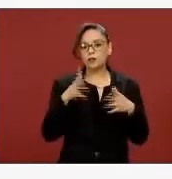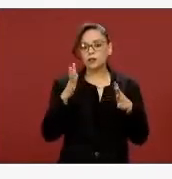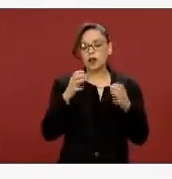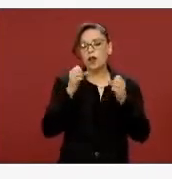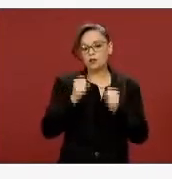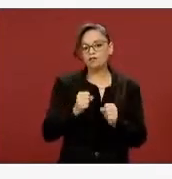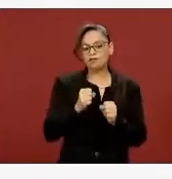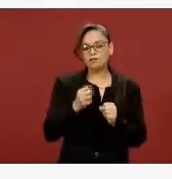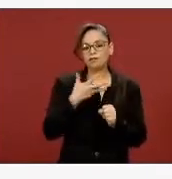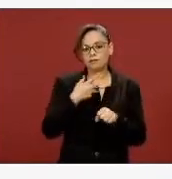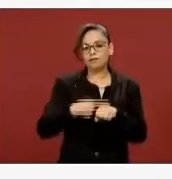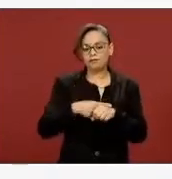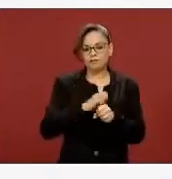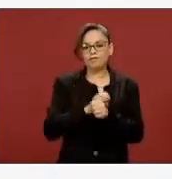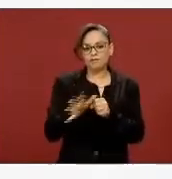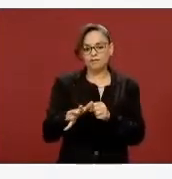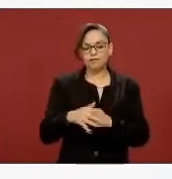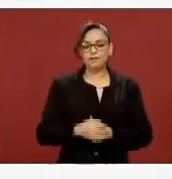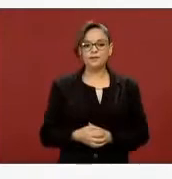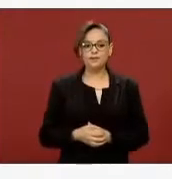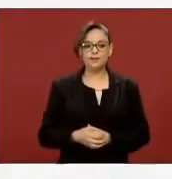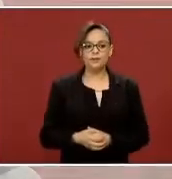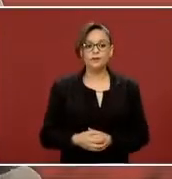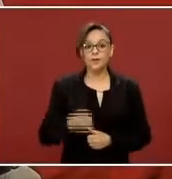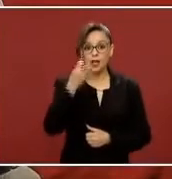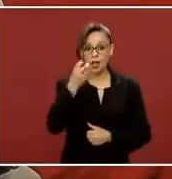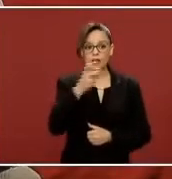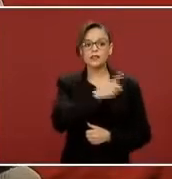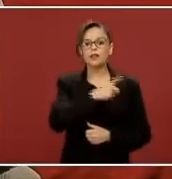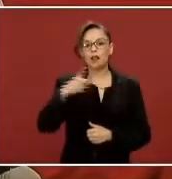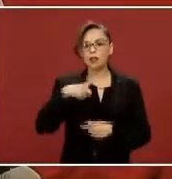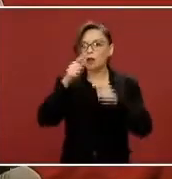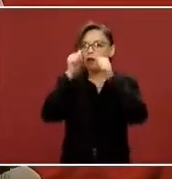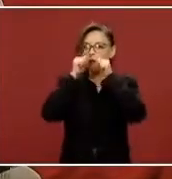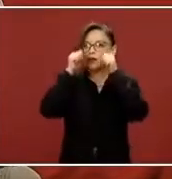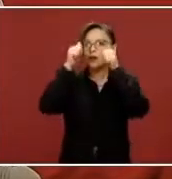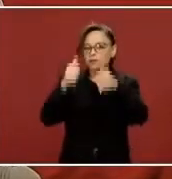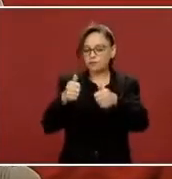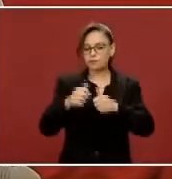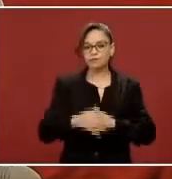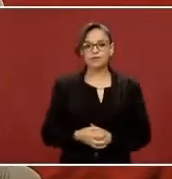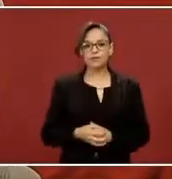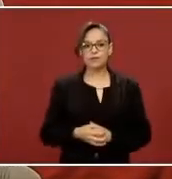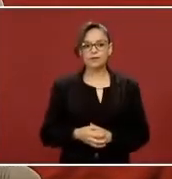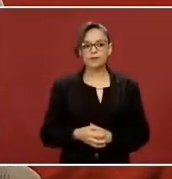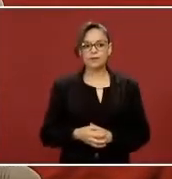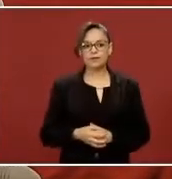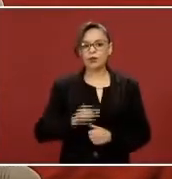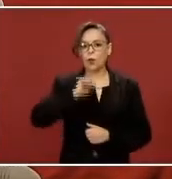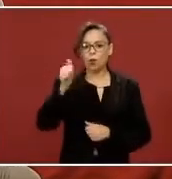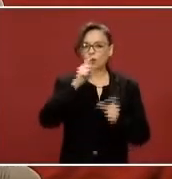Entonces, vamos a prestar atención a esa característica. Vamos a ver la siguiente diapositiva.